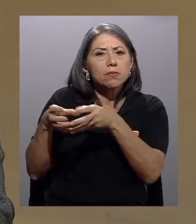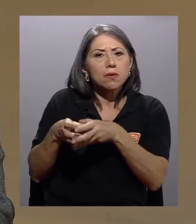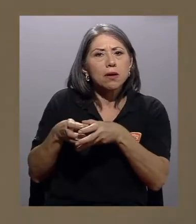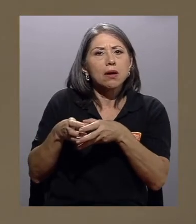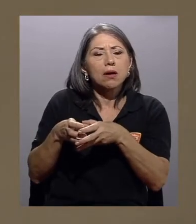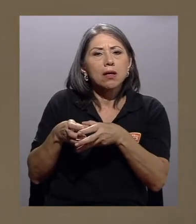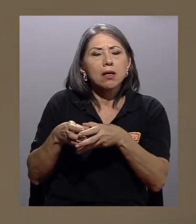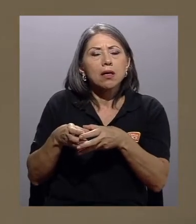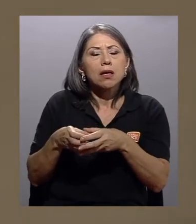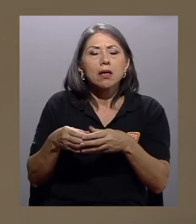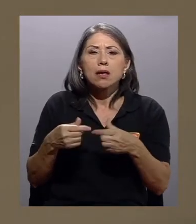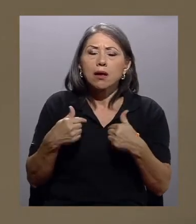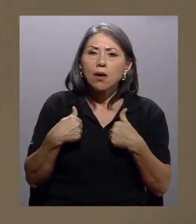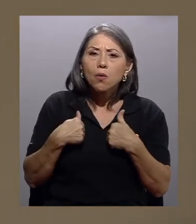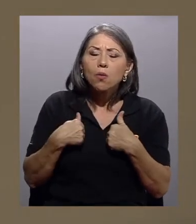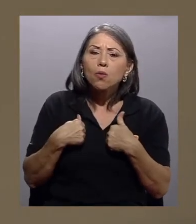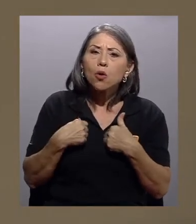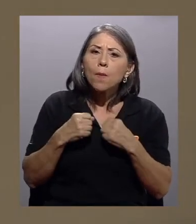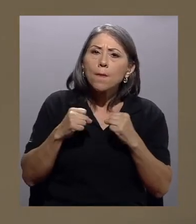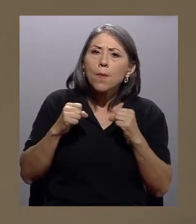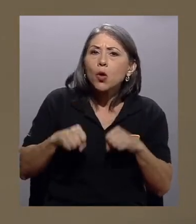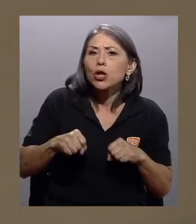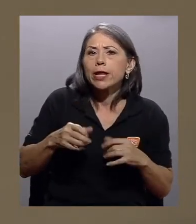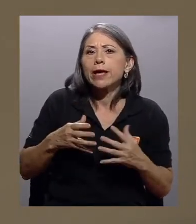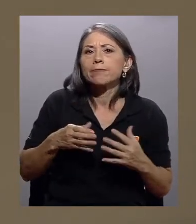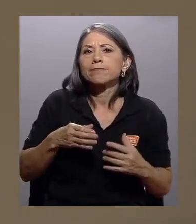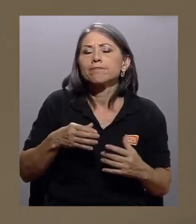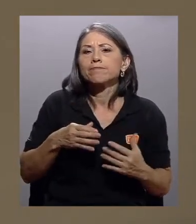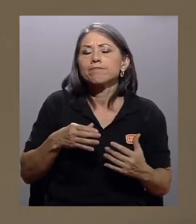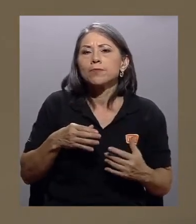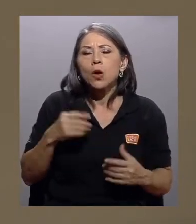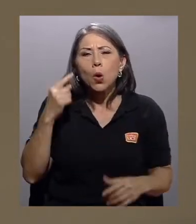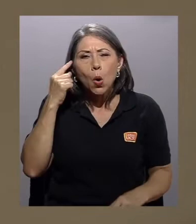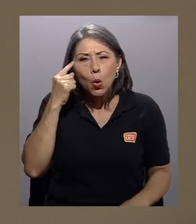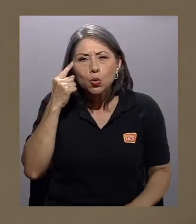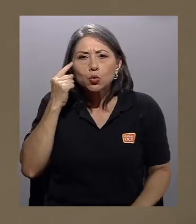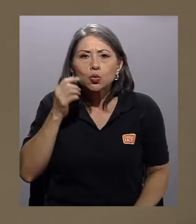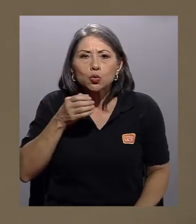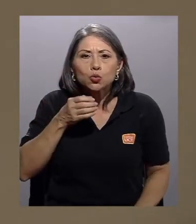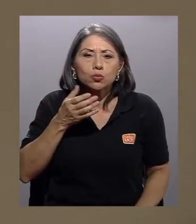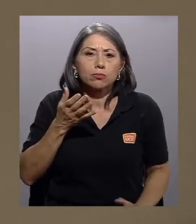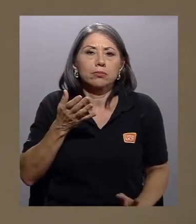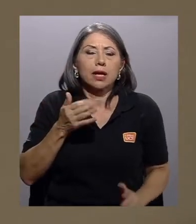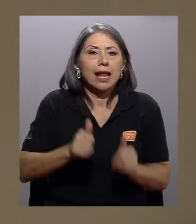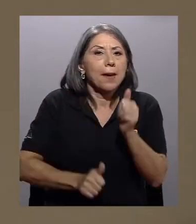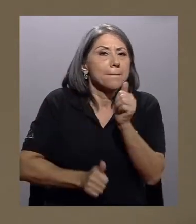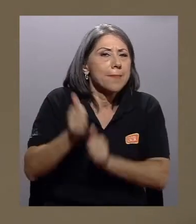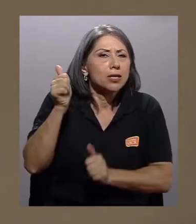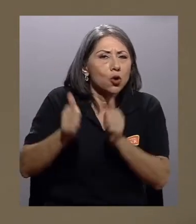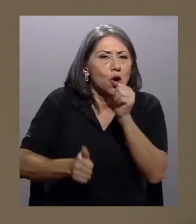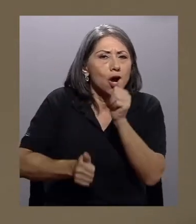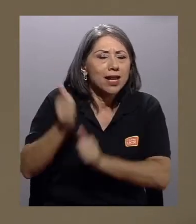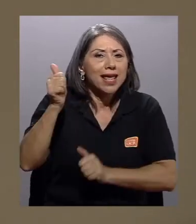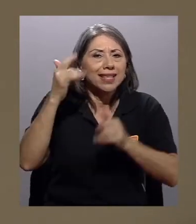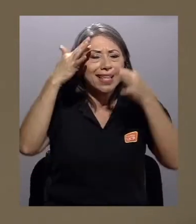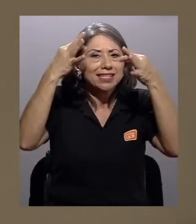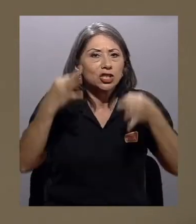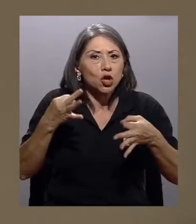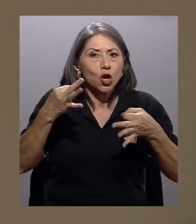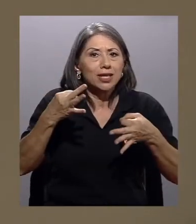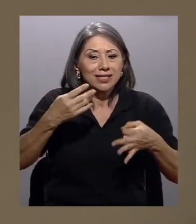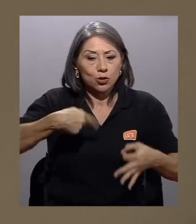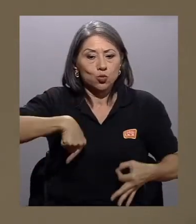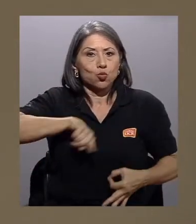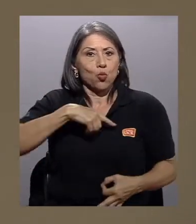evidentemente uno podría sugerir de que la mayor cantidad de decisiones que nosotros hacemos son